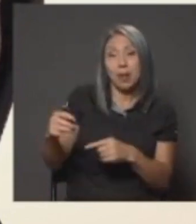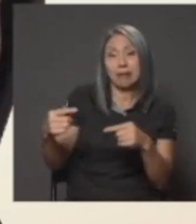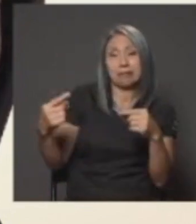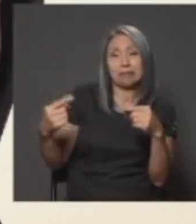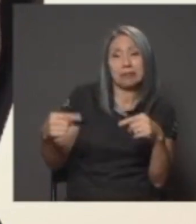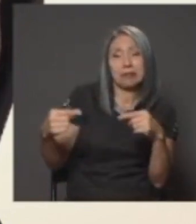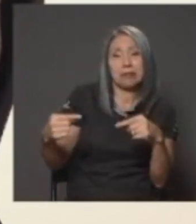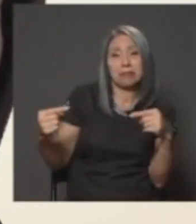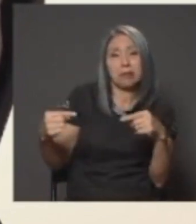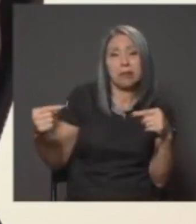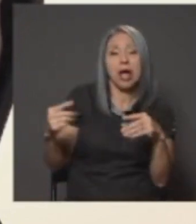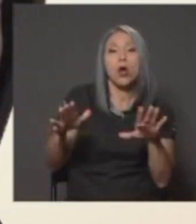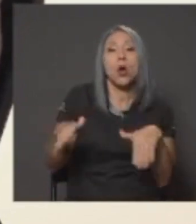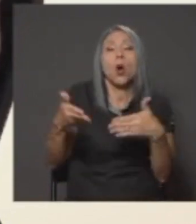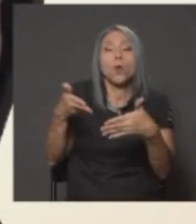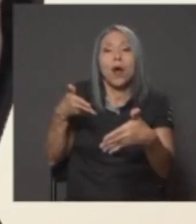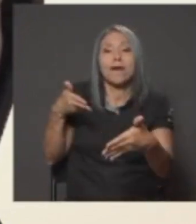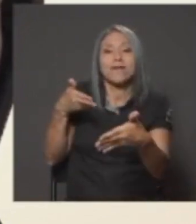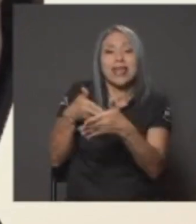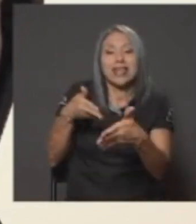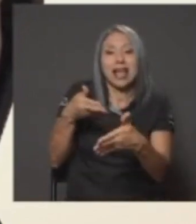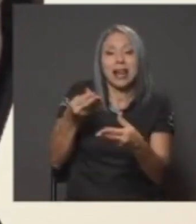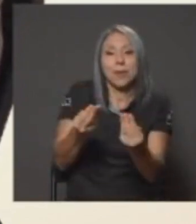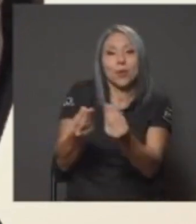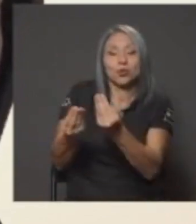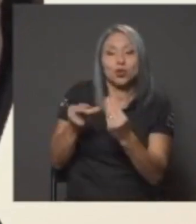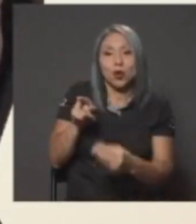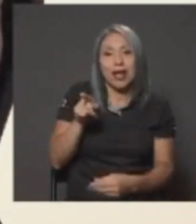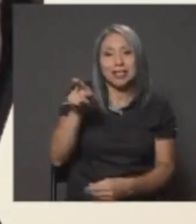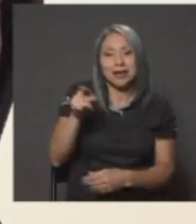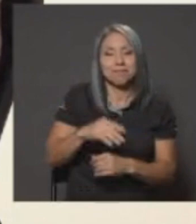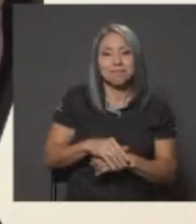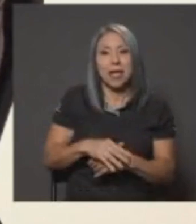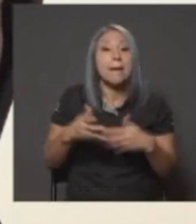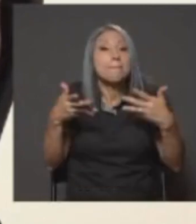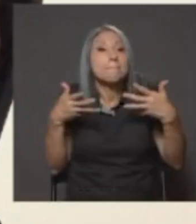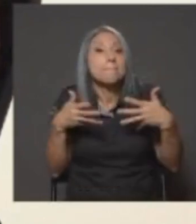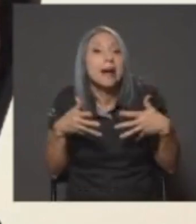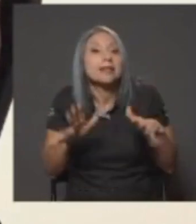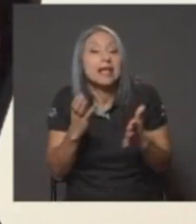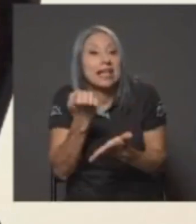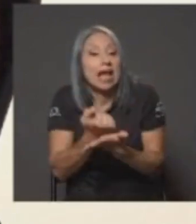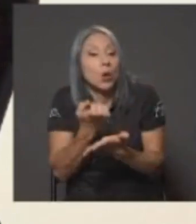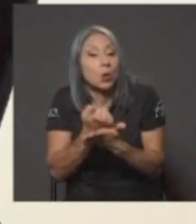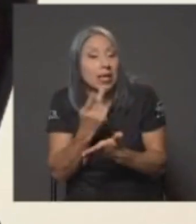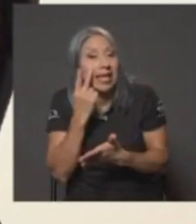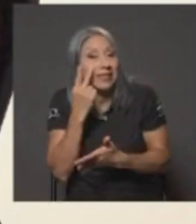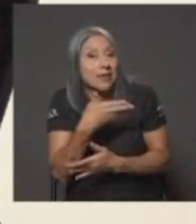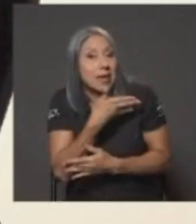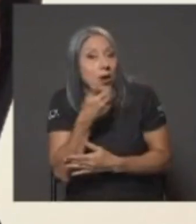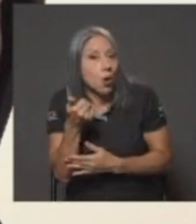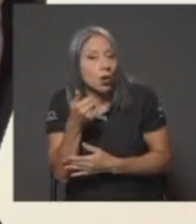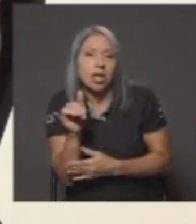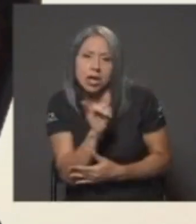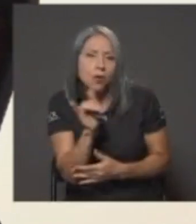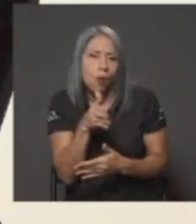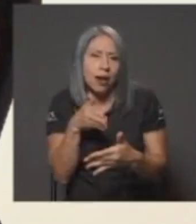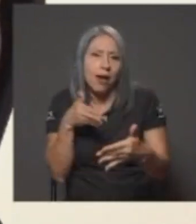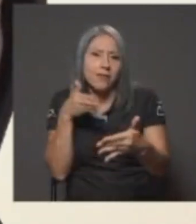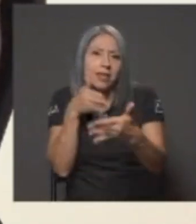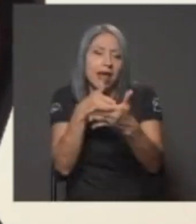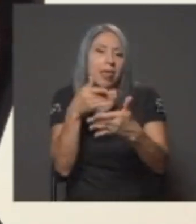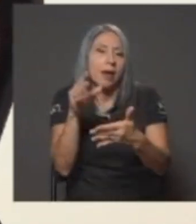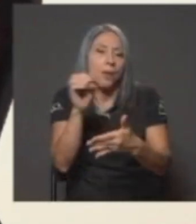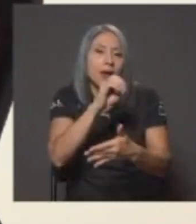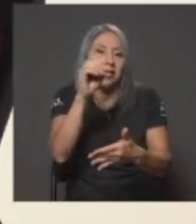la producción, ¿verdad?, allá. Más bien la economía que se ve un poco mejor, que igual está siendo afectada por las tasas